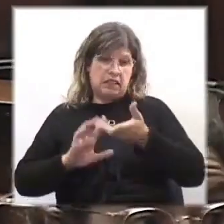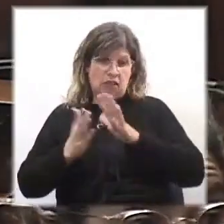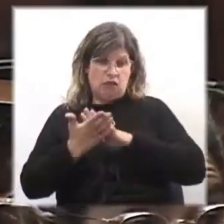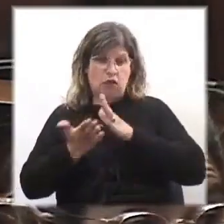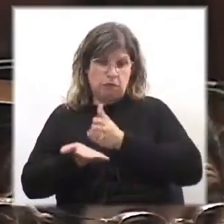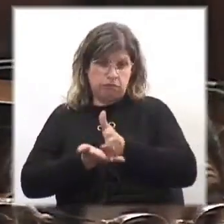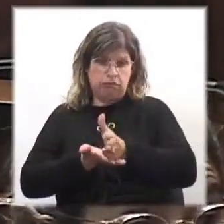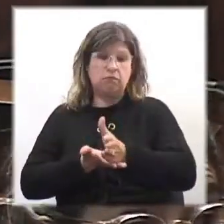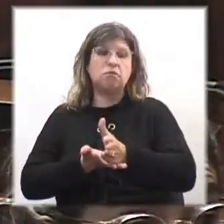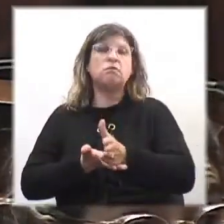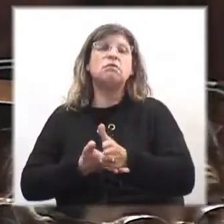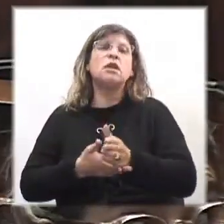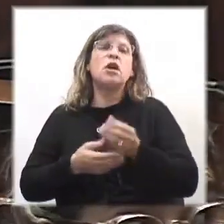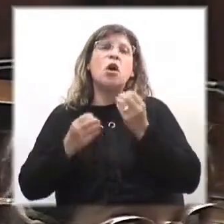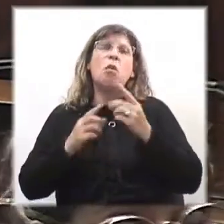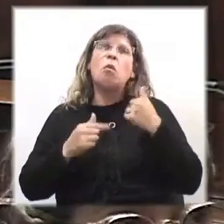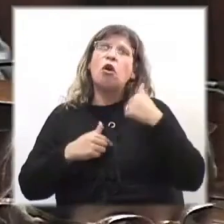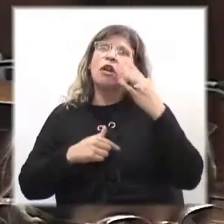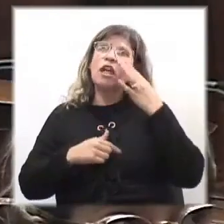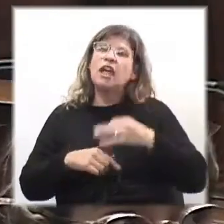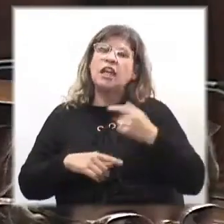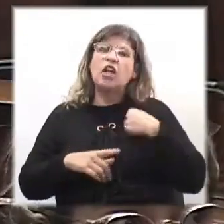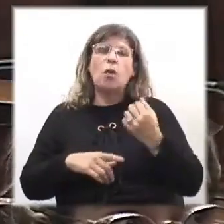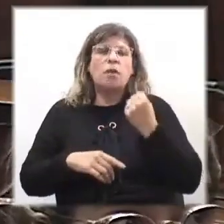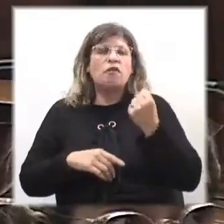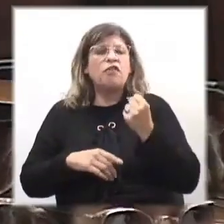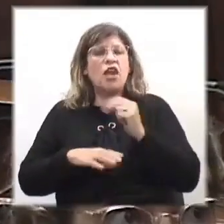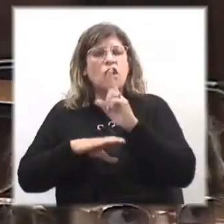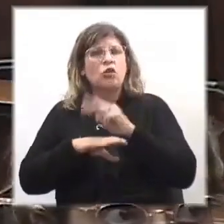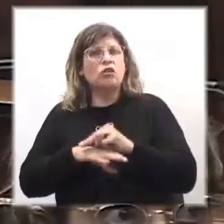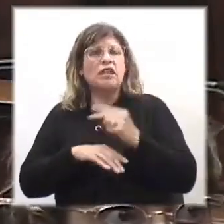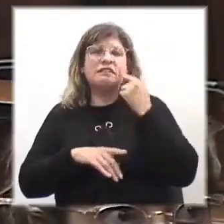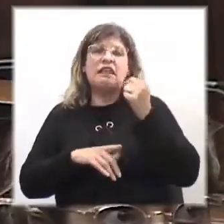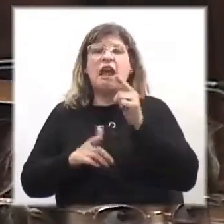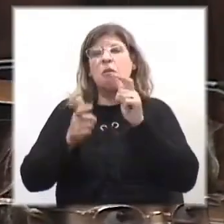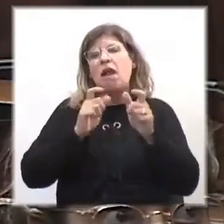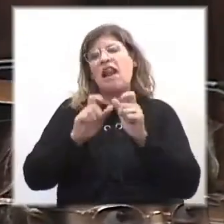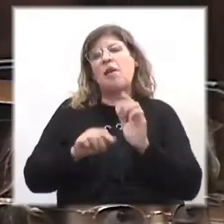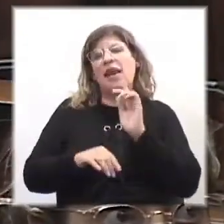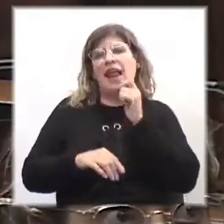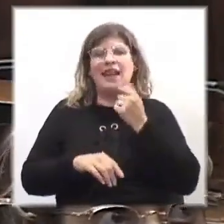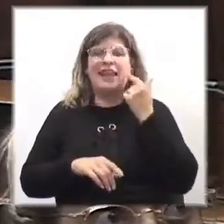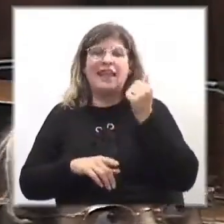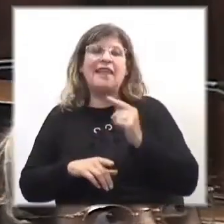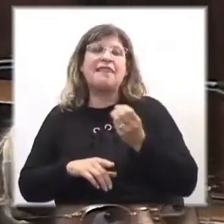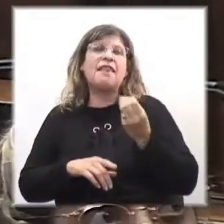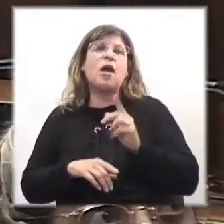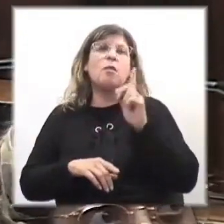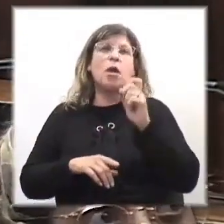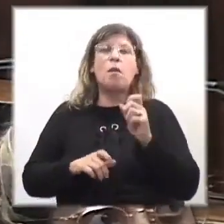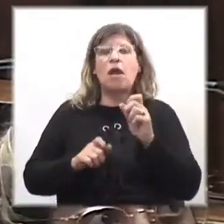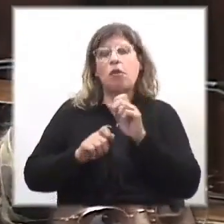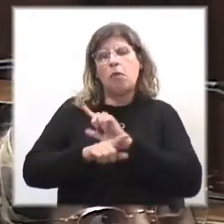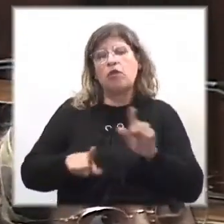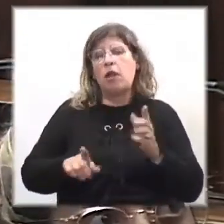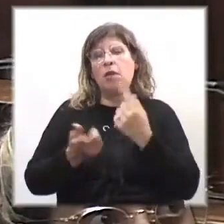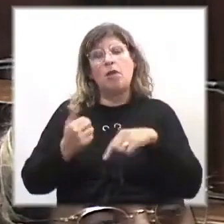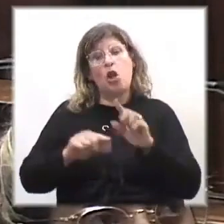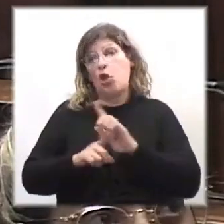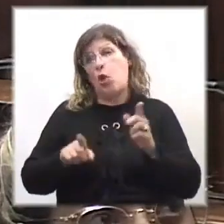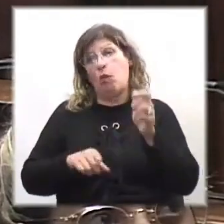sentido porque yo creo que se prefiere utilizar términos lindos Como que el agua potable pero no bebible